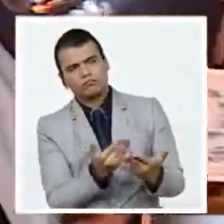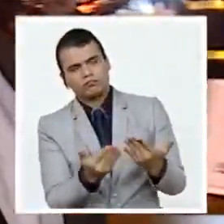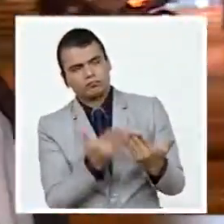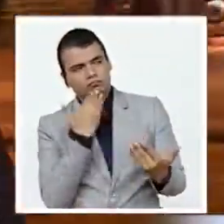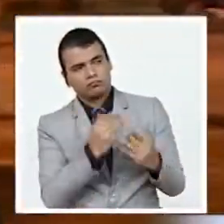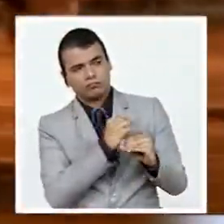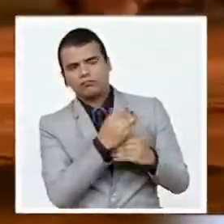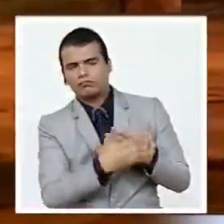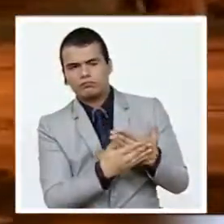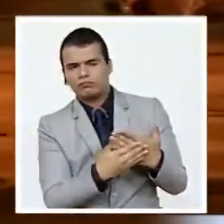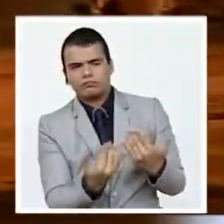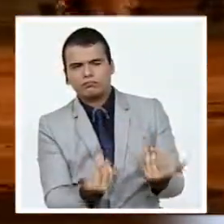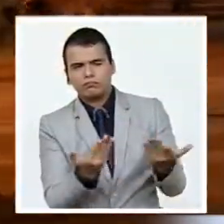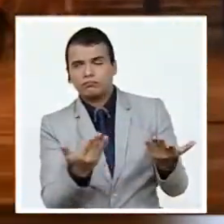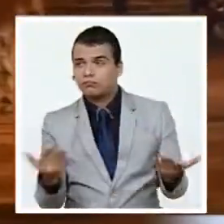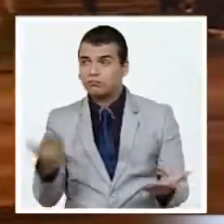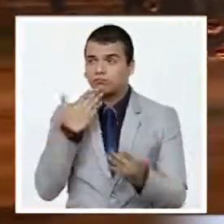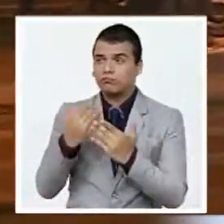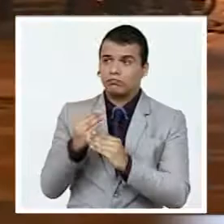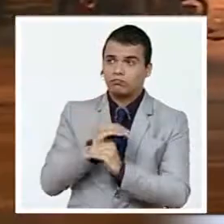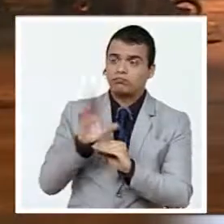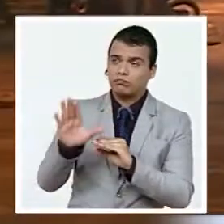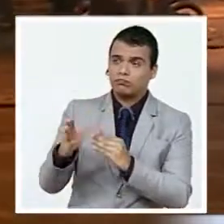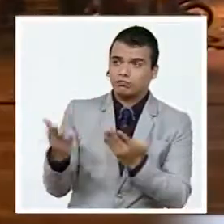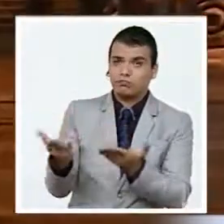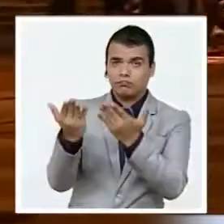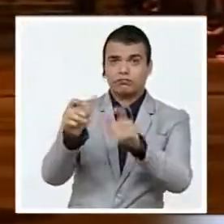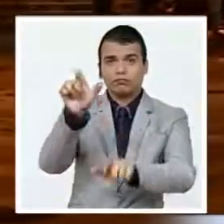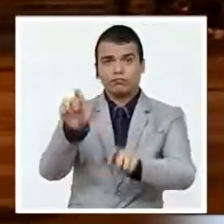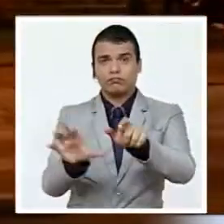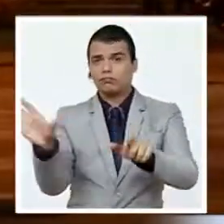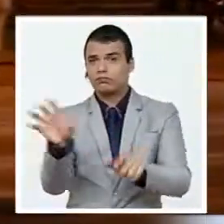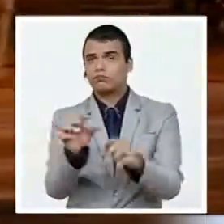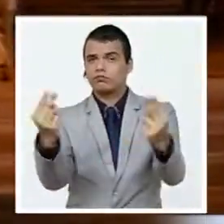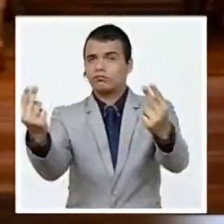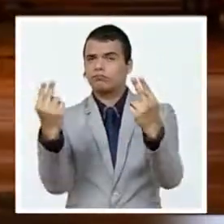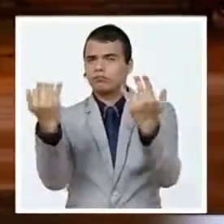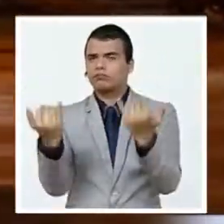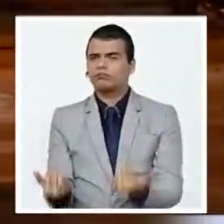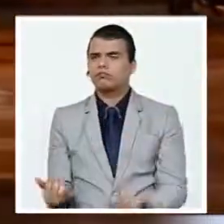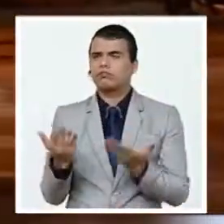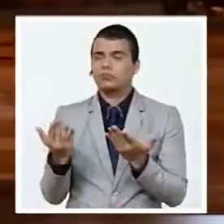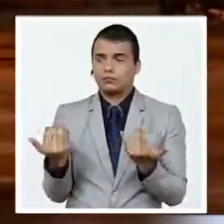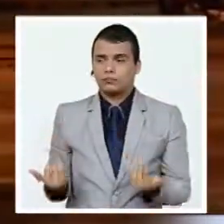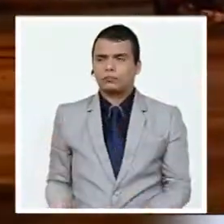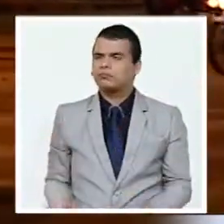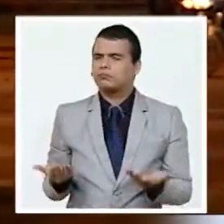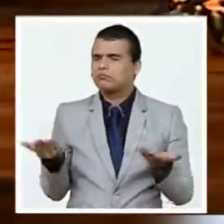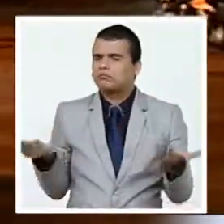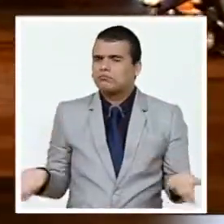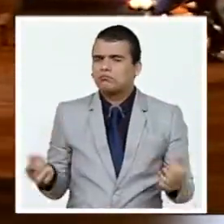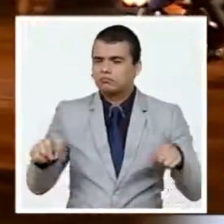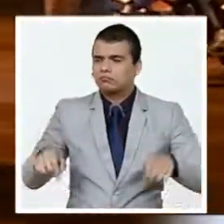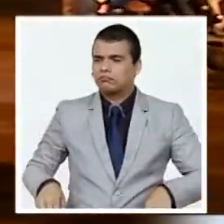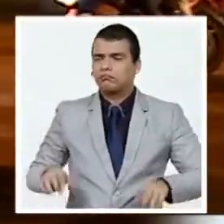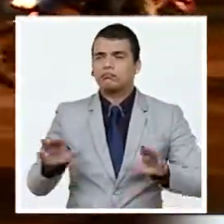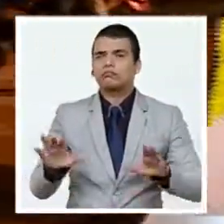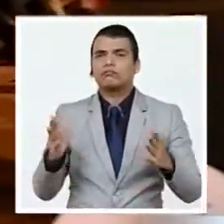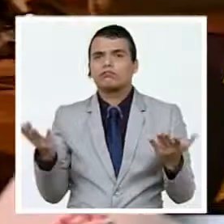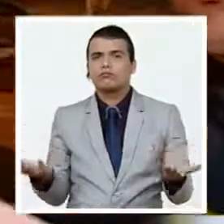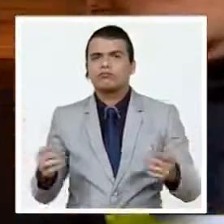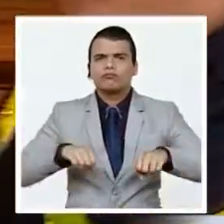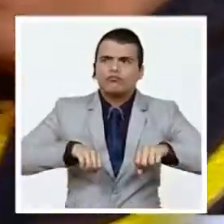esta hora, Alex? Bueno, muy buenas noches para ti y toda la ciudadanía. En el momento nos encontramos